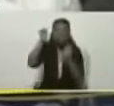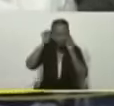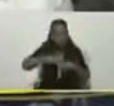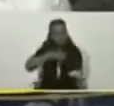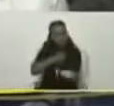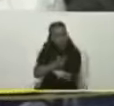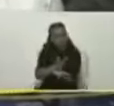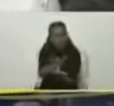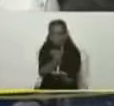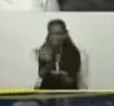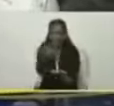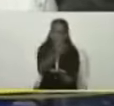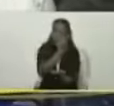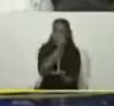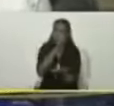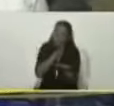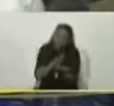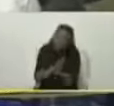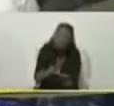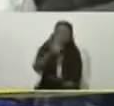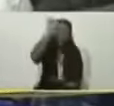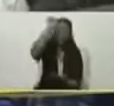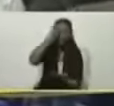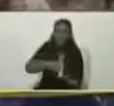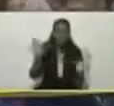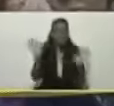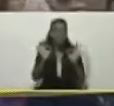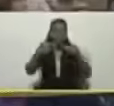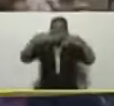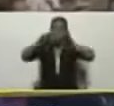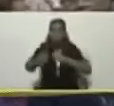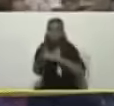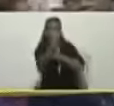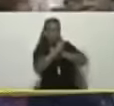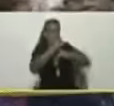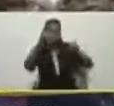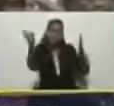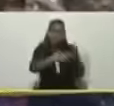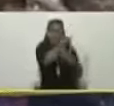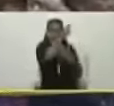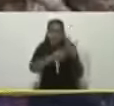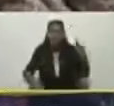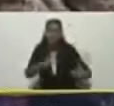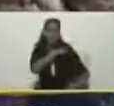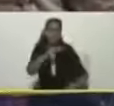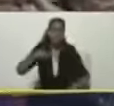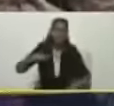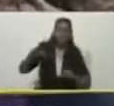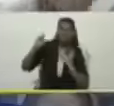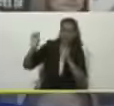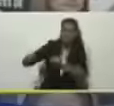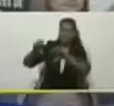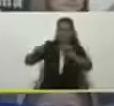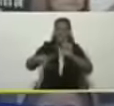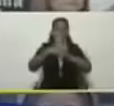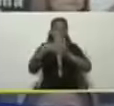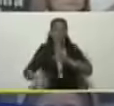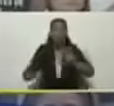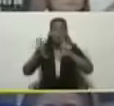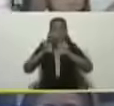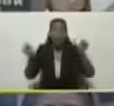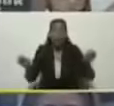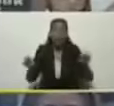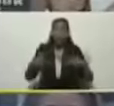estamos en el camino correcto. Nadie va a venir a eliminar o a privatizar los derechos a salud